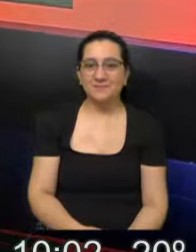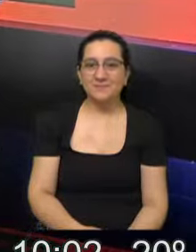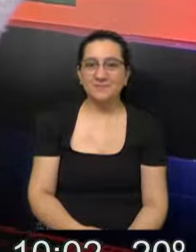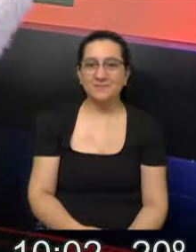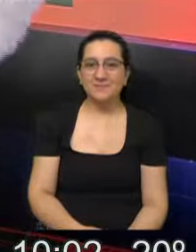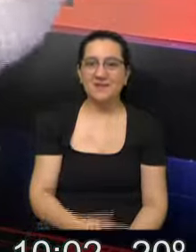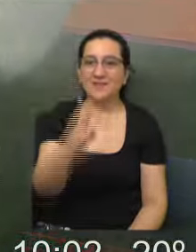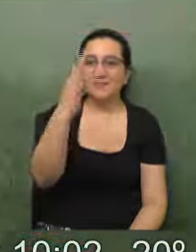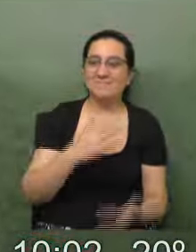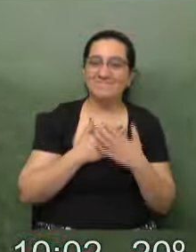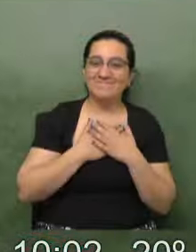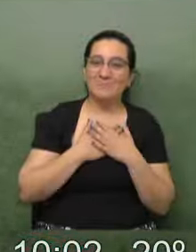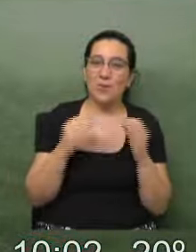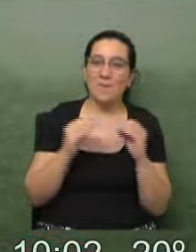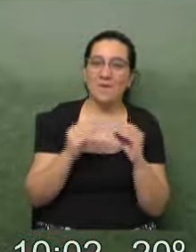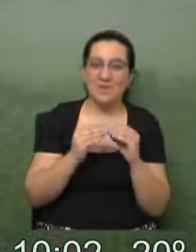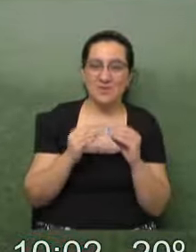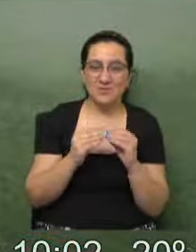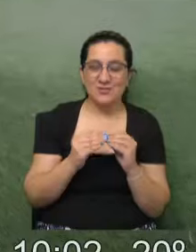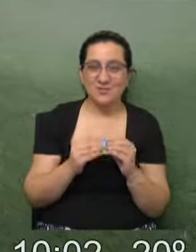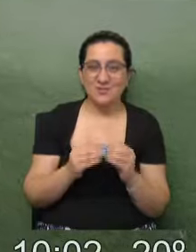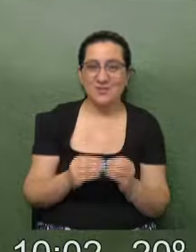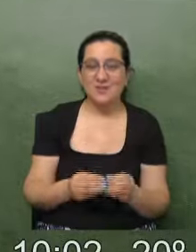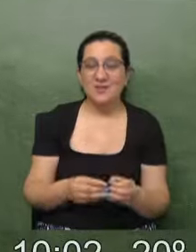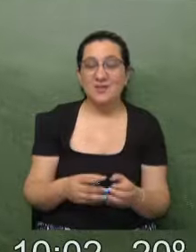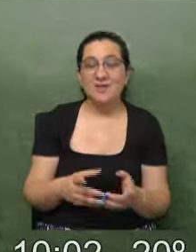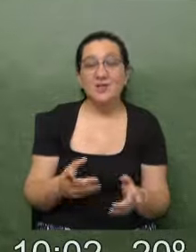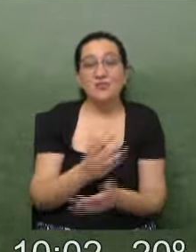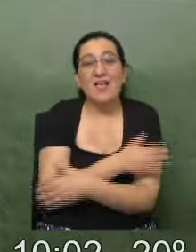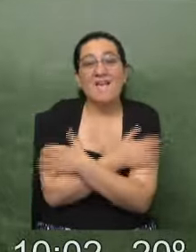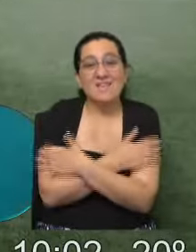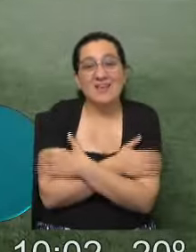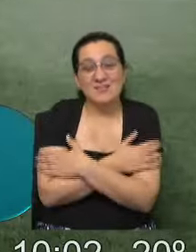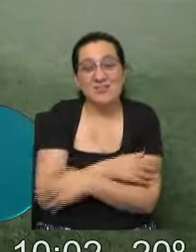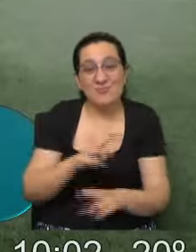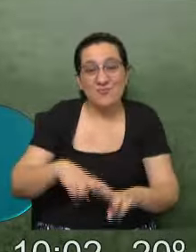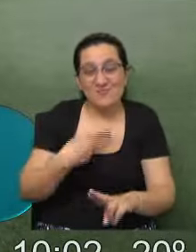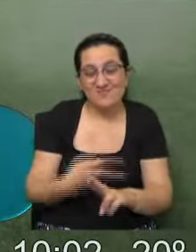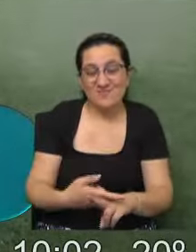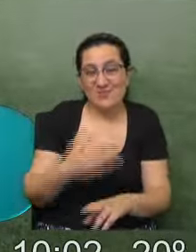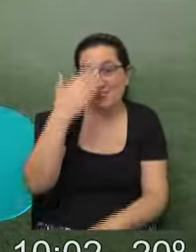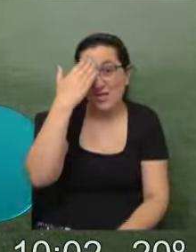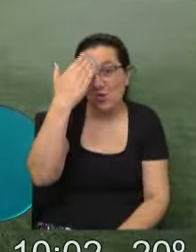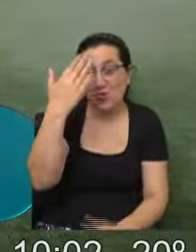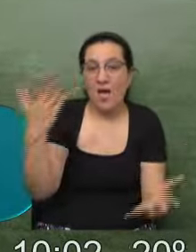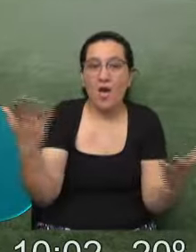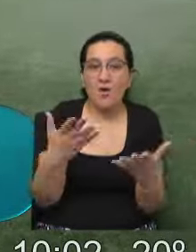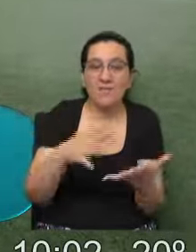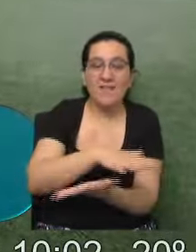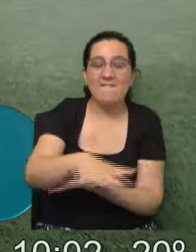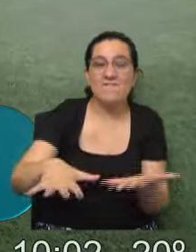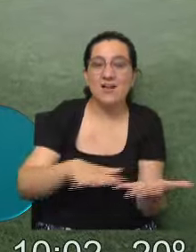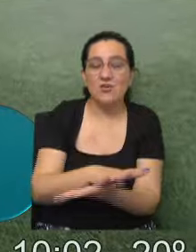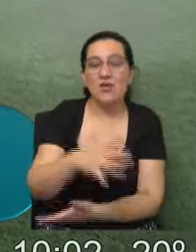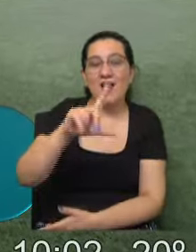Marcelo queridos compañeras los encuentro los abrazo nuevamente y los saludo esta vez desde el barrio